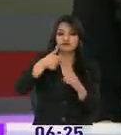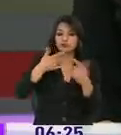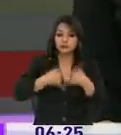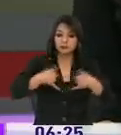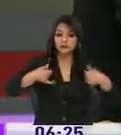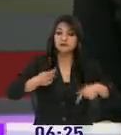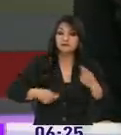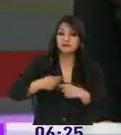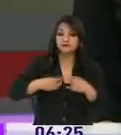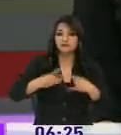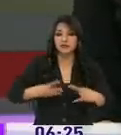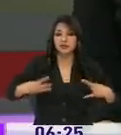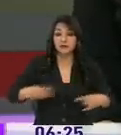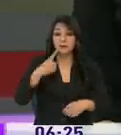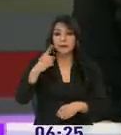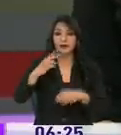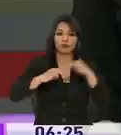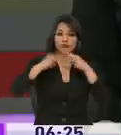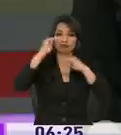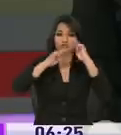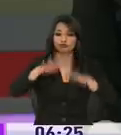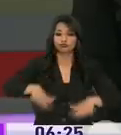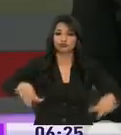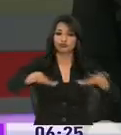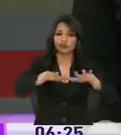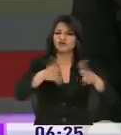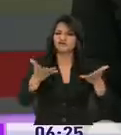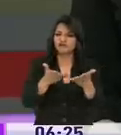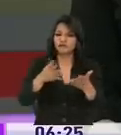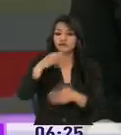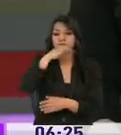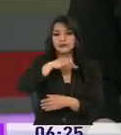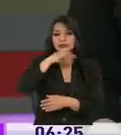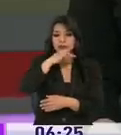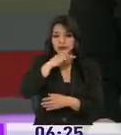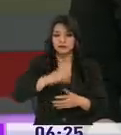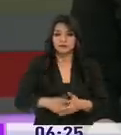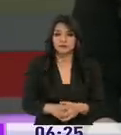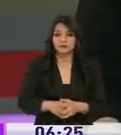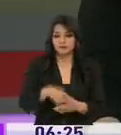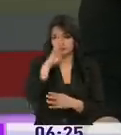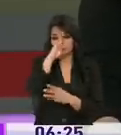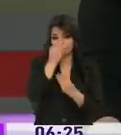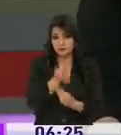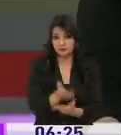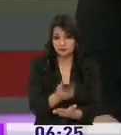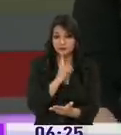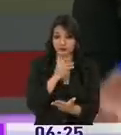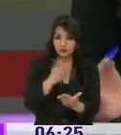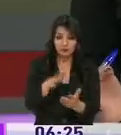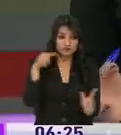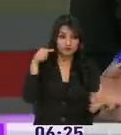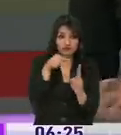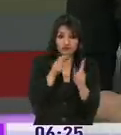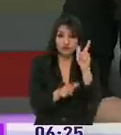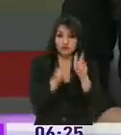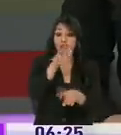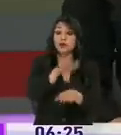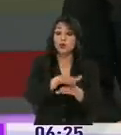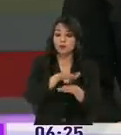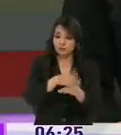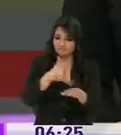distribución de materiales para la construcción ubicado en el sector comercial de Manta. La policía anunció que está tras la pista de los